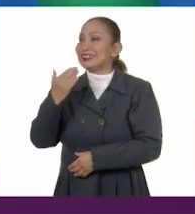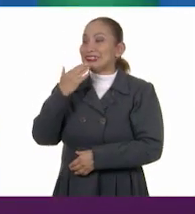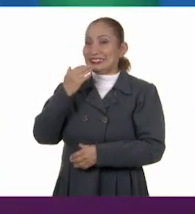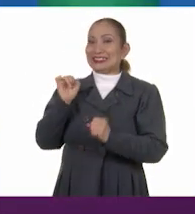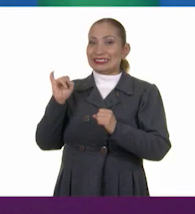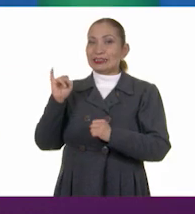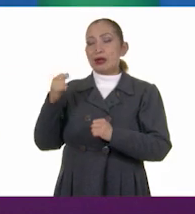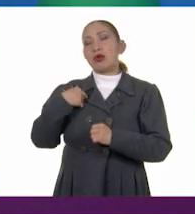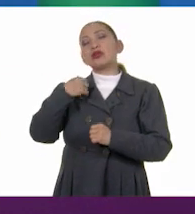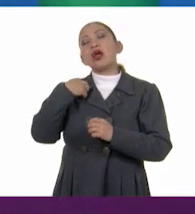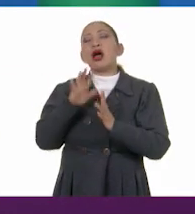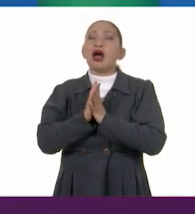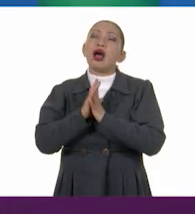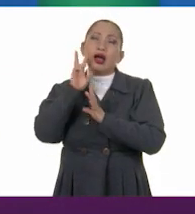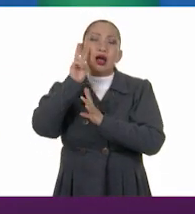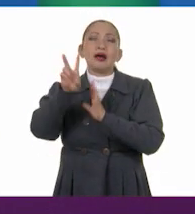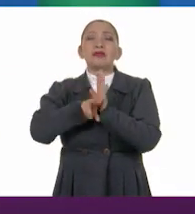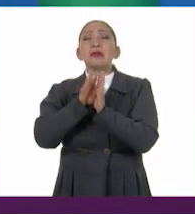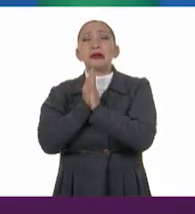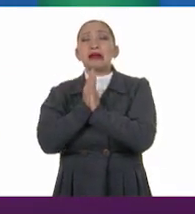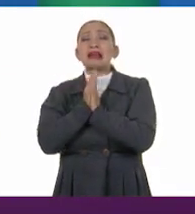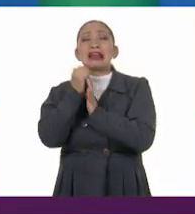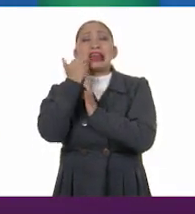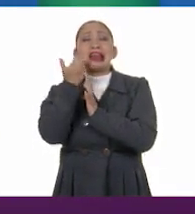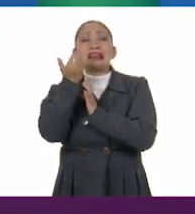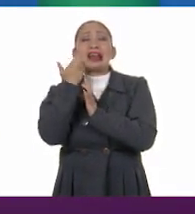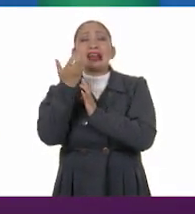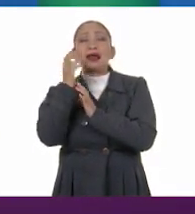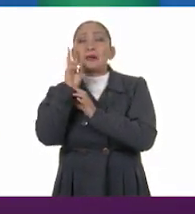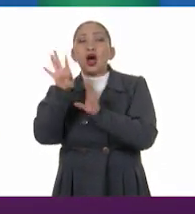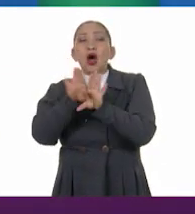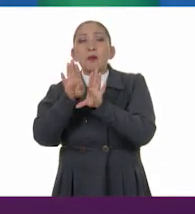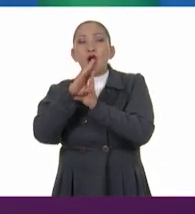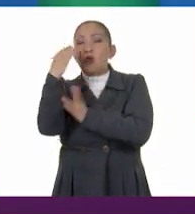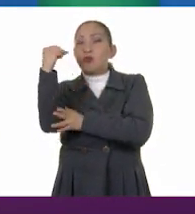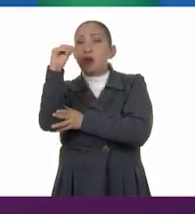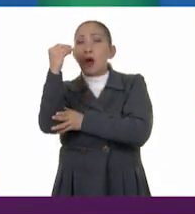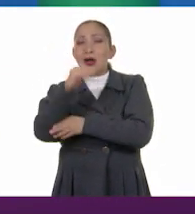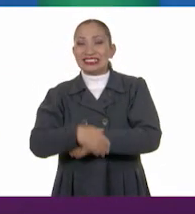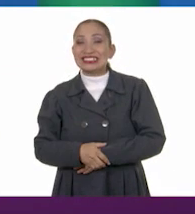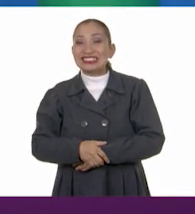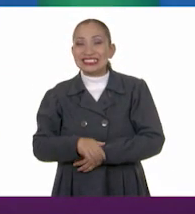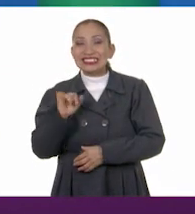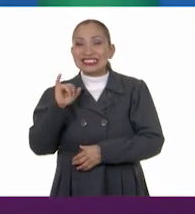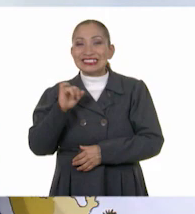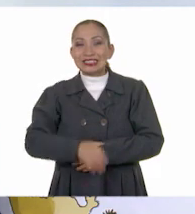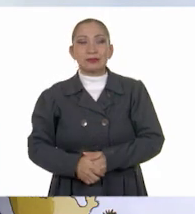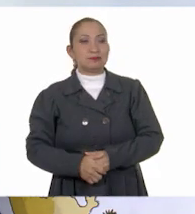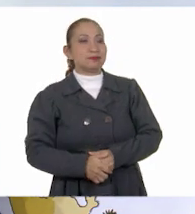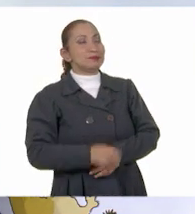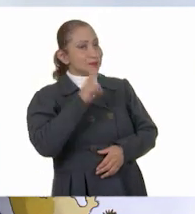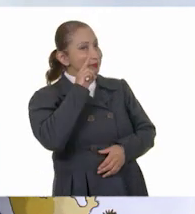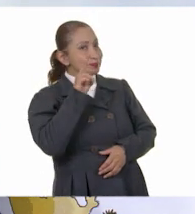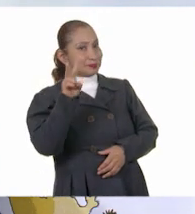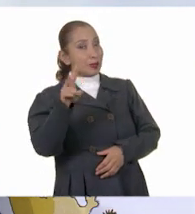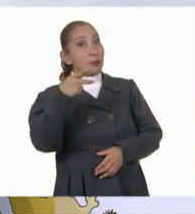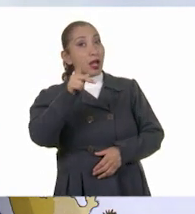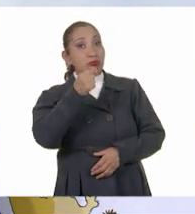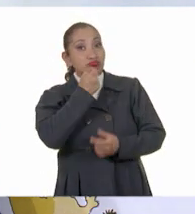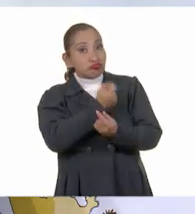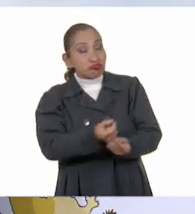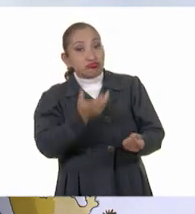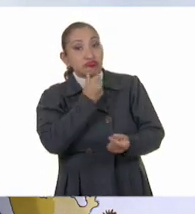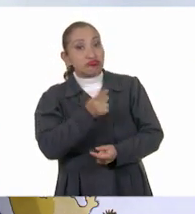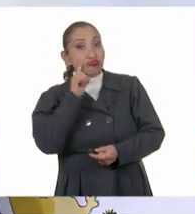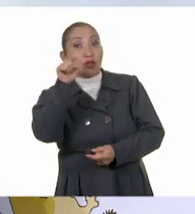¡Sí, sí, sí! Bueno, pero ya vamos a ver el video, por favor, porque ya quiero ver cómo se hace el títere. ¡Sí, vamos, sí, sí! Pues vamos a verlo, pero niñas y